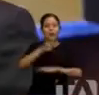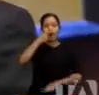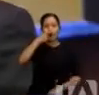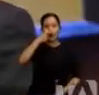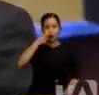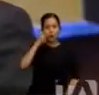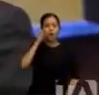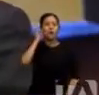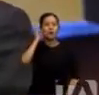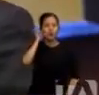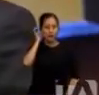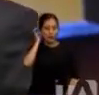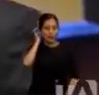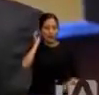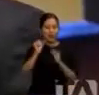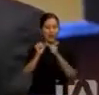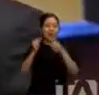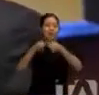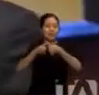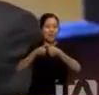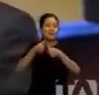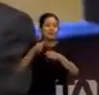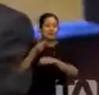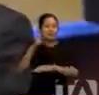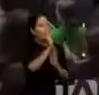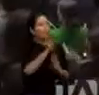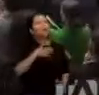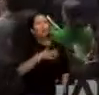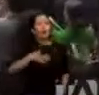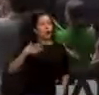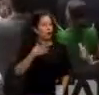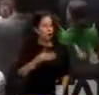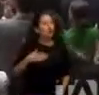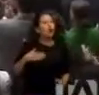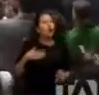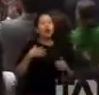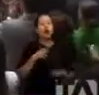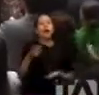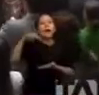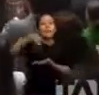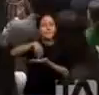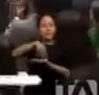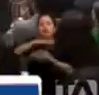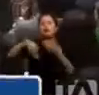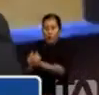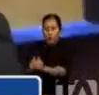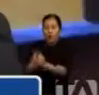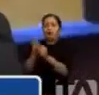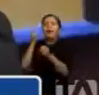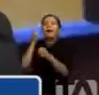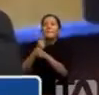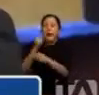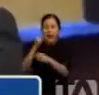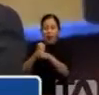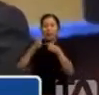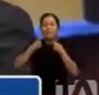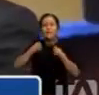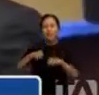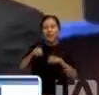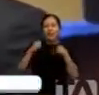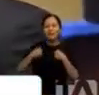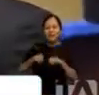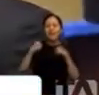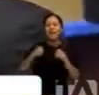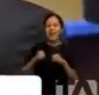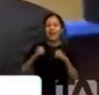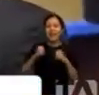República, Daniel Noboa, quien empezó recordando el 9 de enero, día en el cual señaló se buscó dar un golpe de Estado. Hoy estamos aquí para rendir